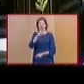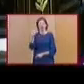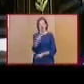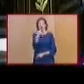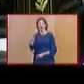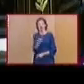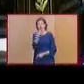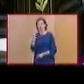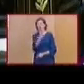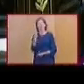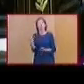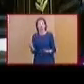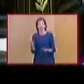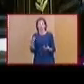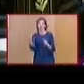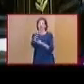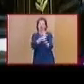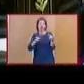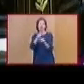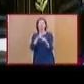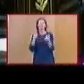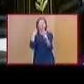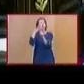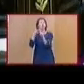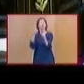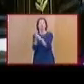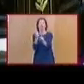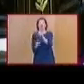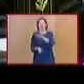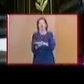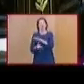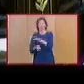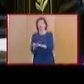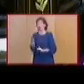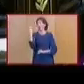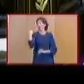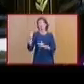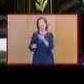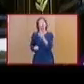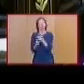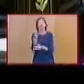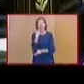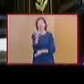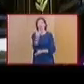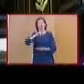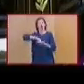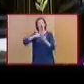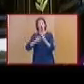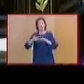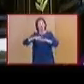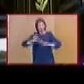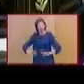anunciado también en la primera intervención que tuve en esta Cámara en la mañana de ayer que habrá un plan de choque para el empleo juvenil. Soy